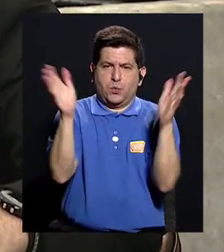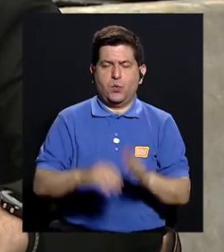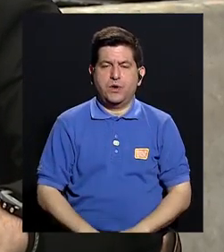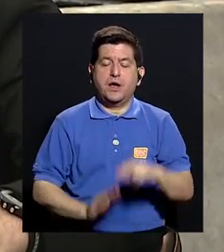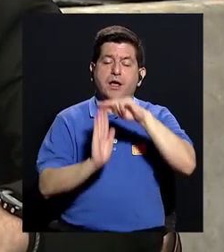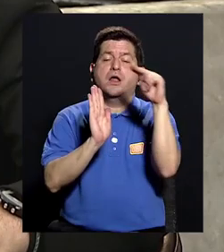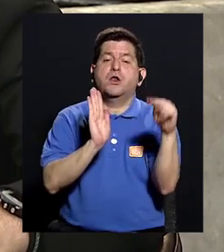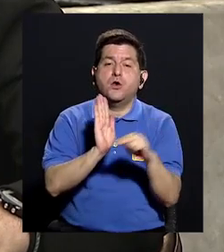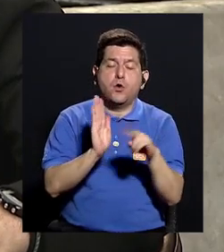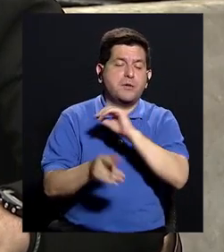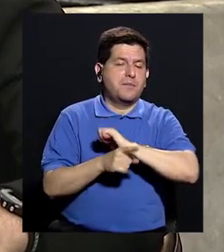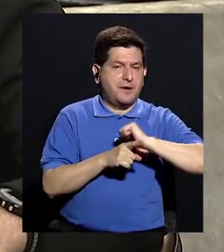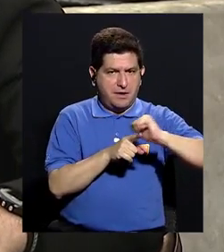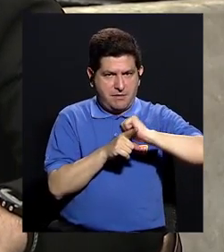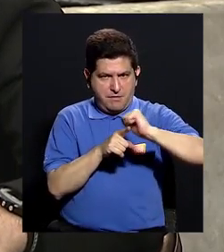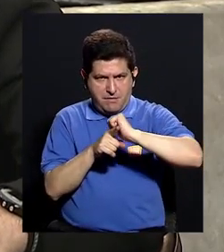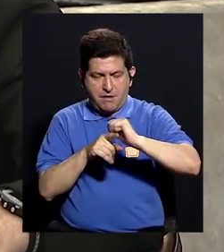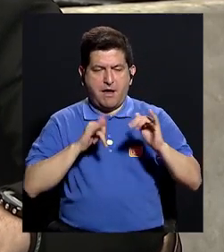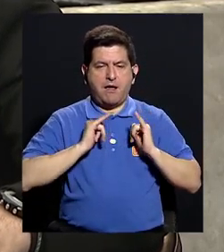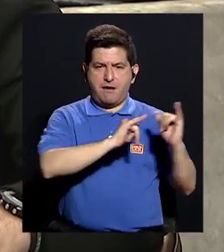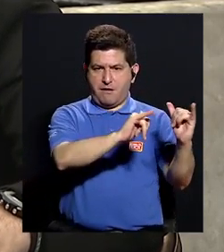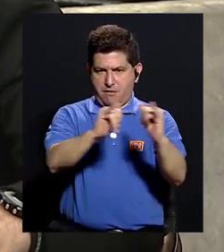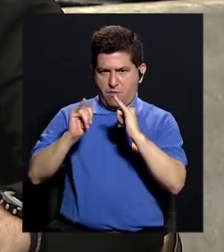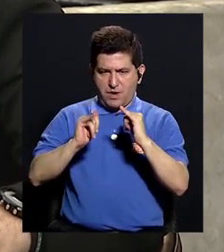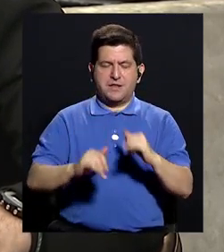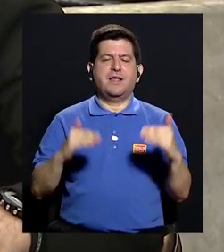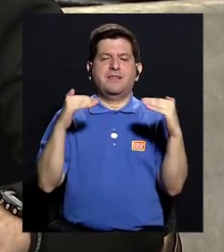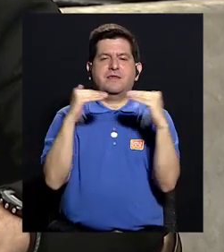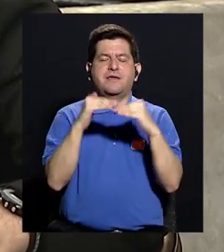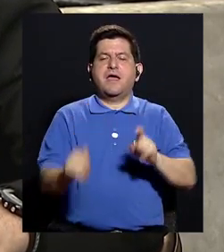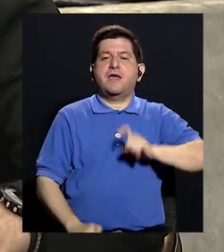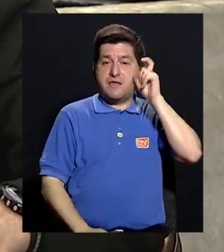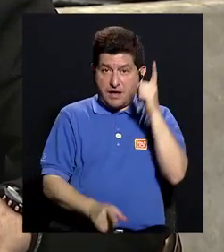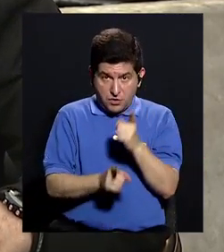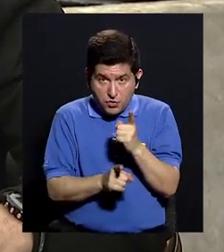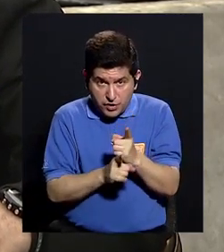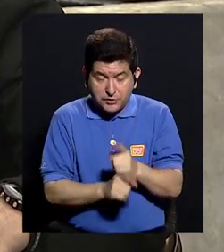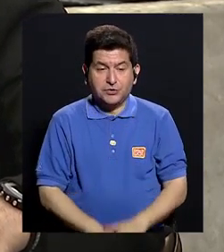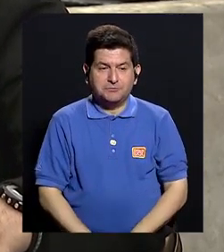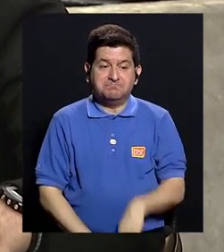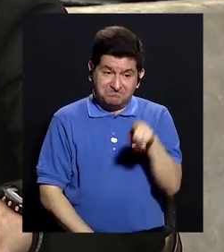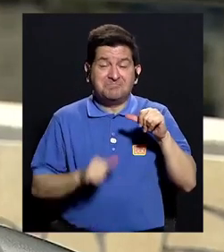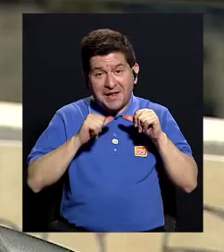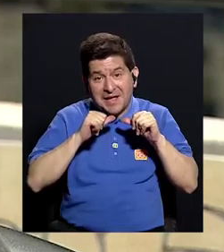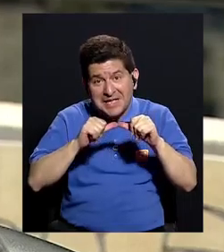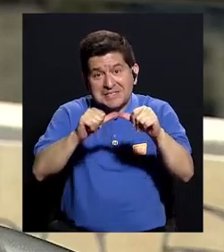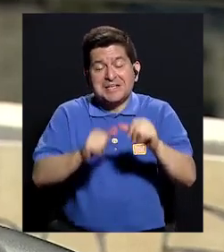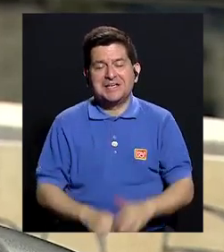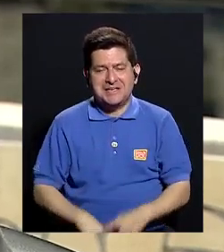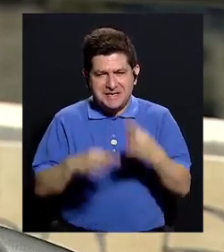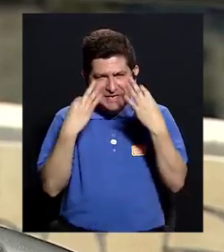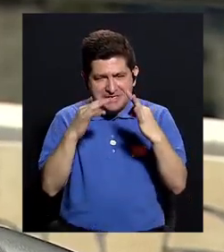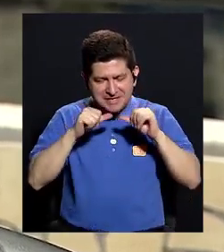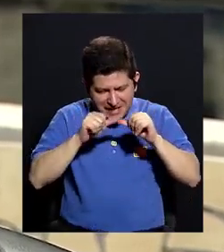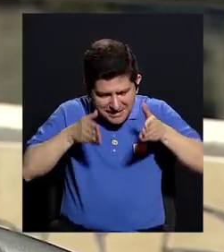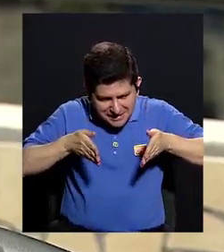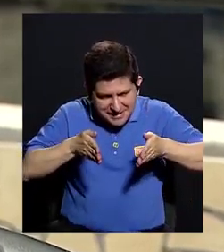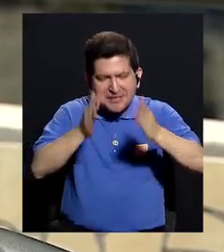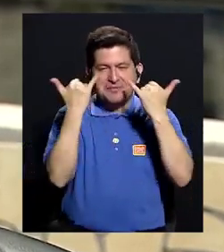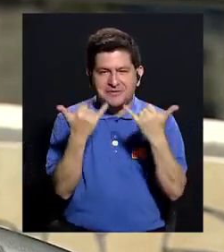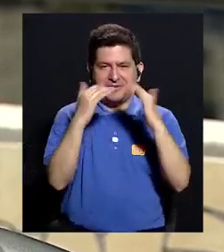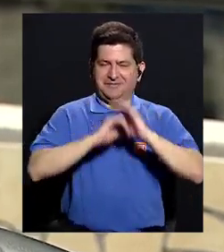públicas, normativa y capacitación en igualdad y equidad de género. ¿Es así, Eva? Bueno, ahí vamos, haciendo caminito,